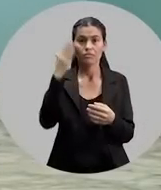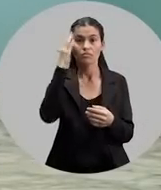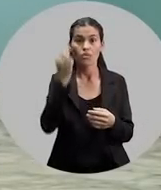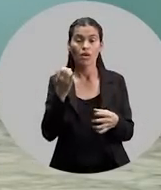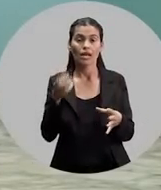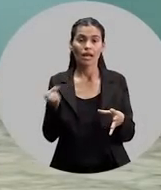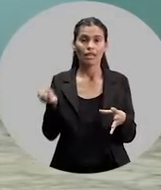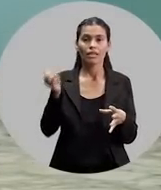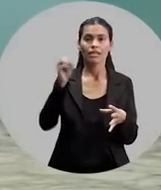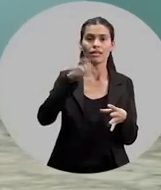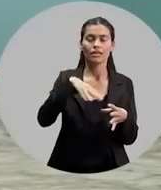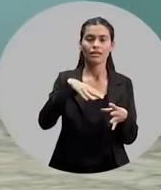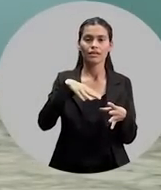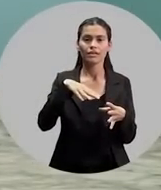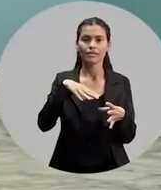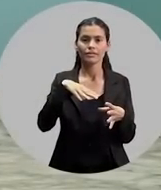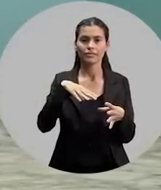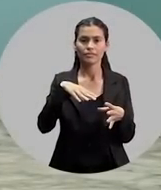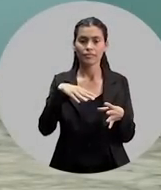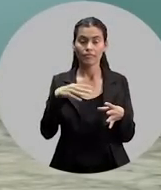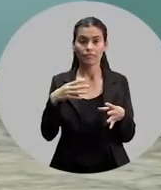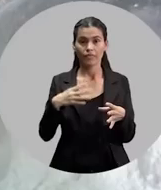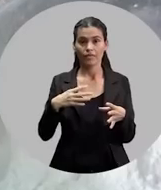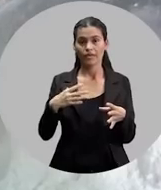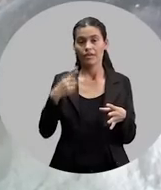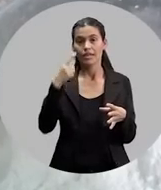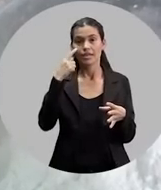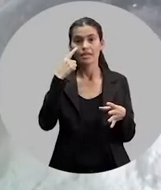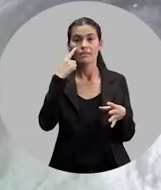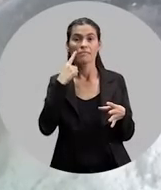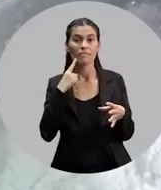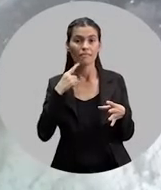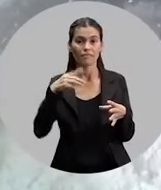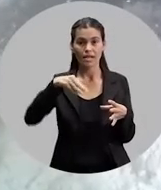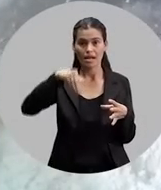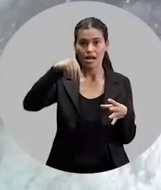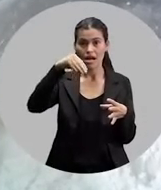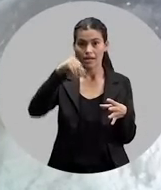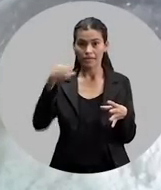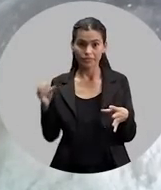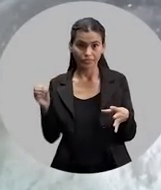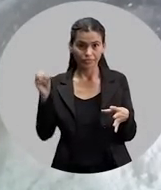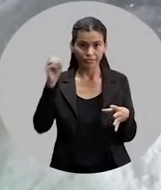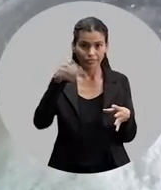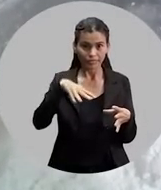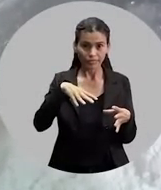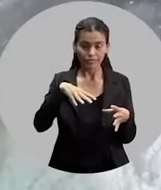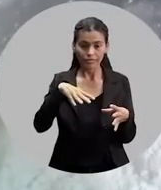pasa nada porque al agregarle la harina de maíz se va